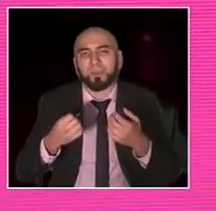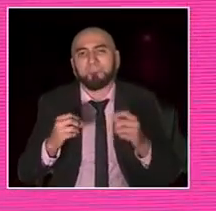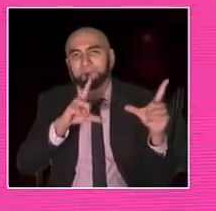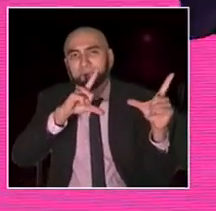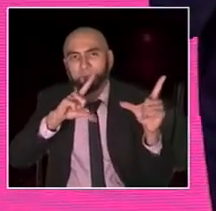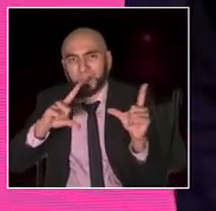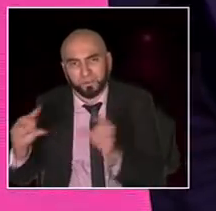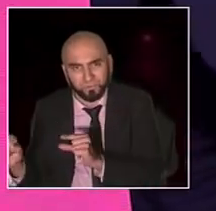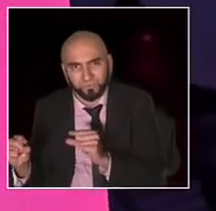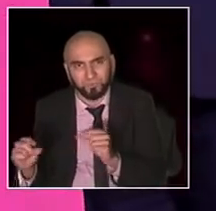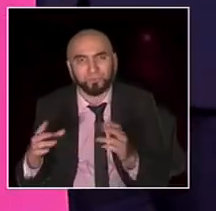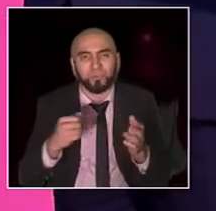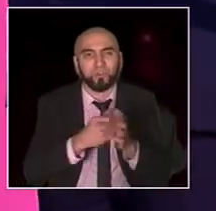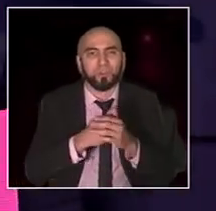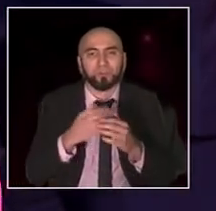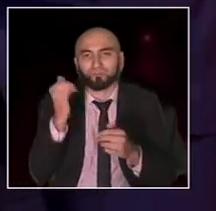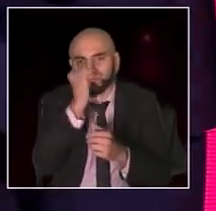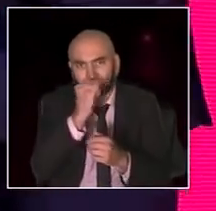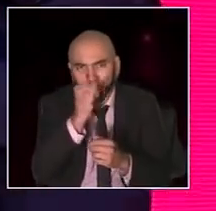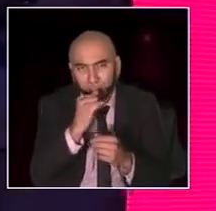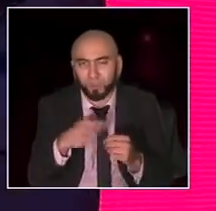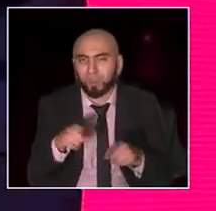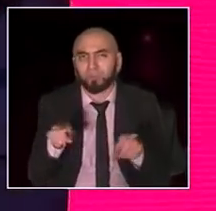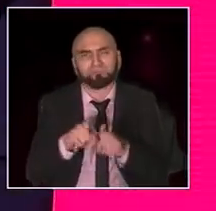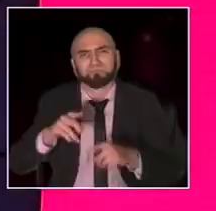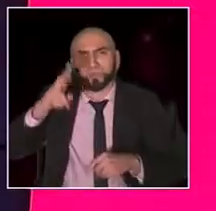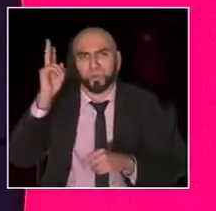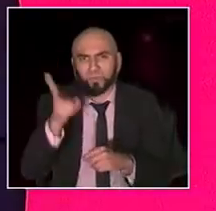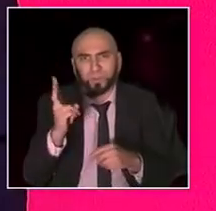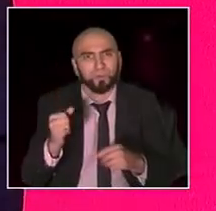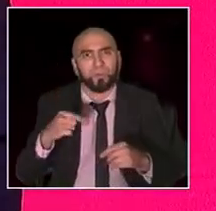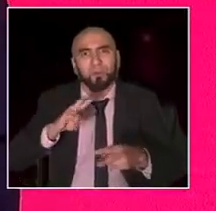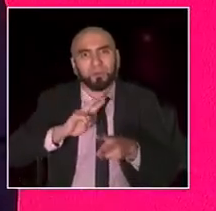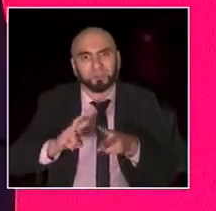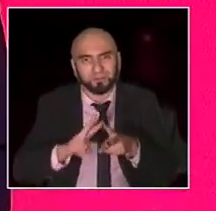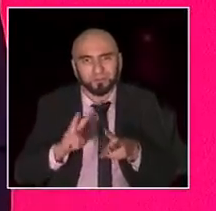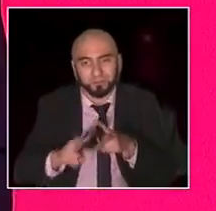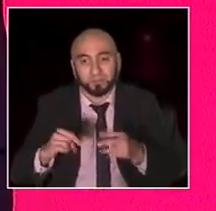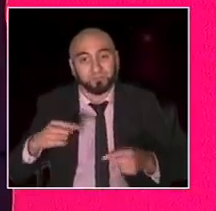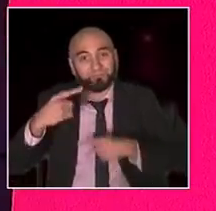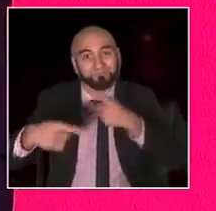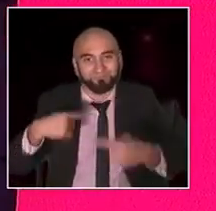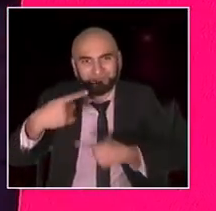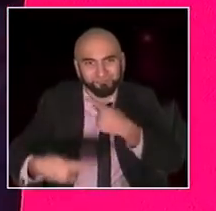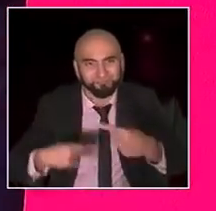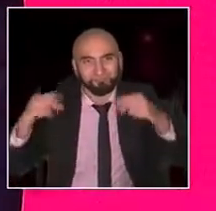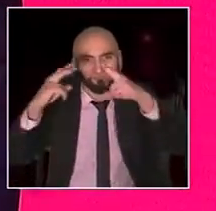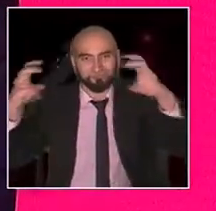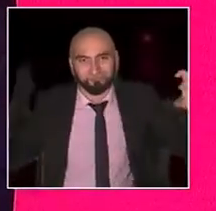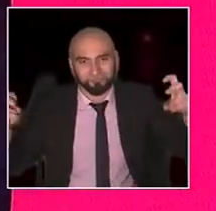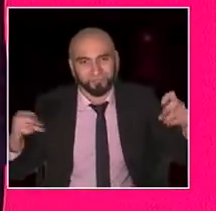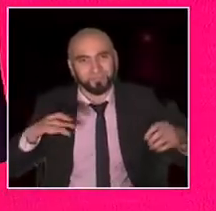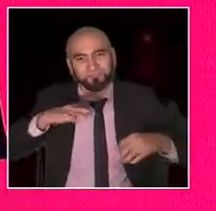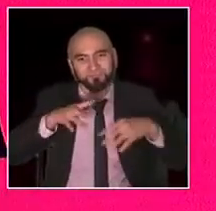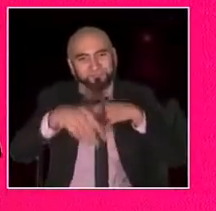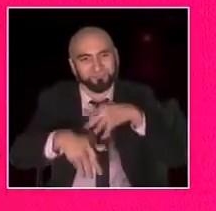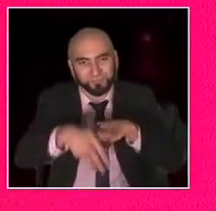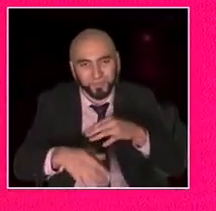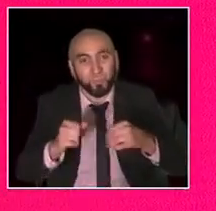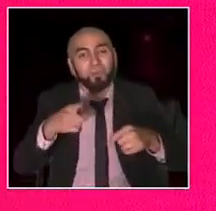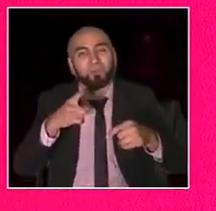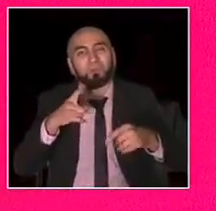se construya ninguna central termoeléctrica más en nuestro país y que tengamos un calendario para el día en que la creación o